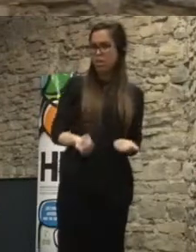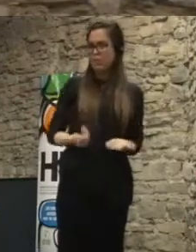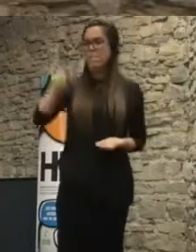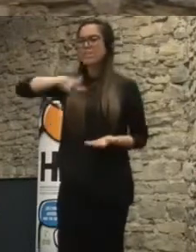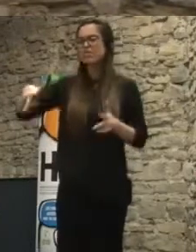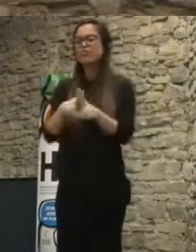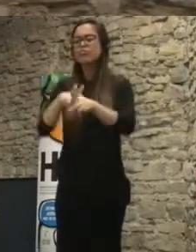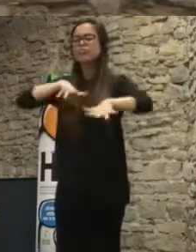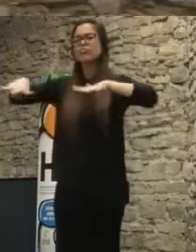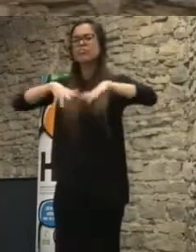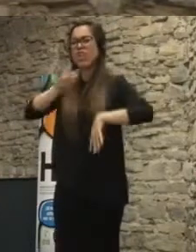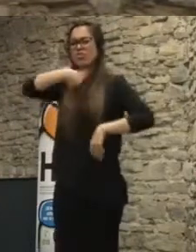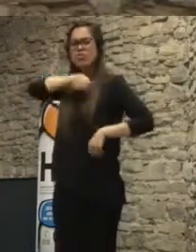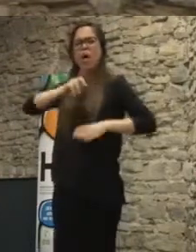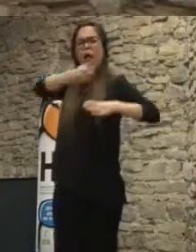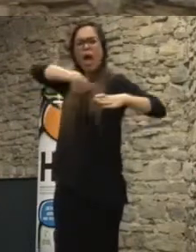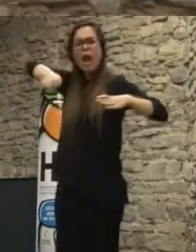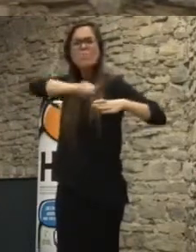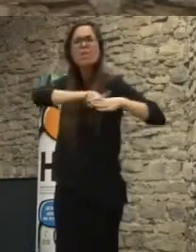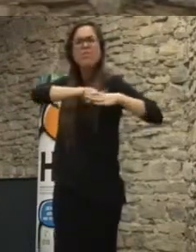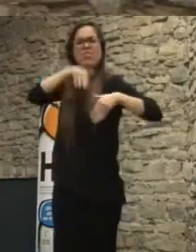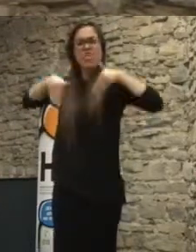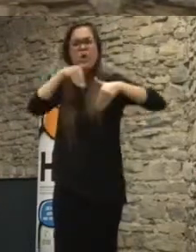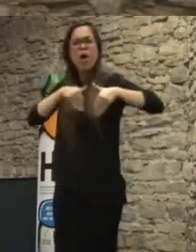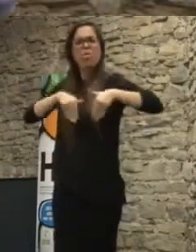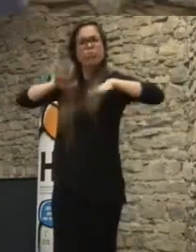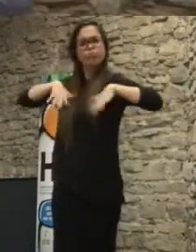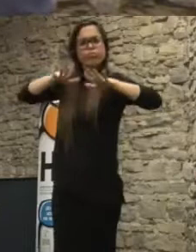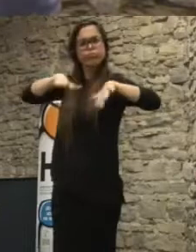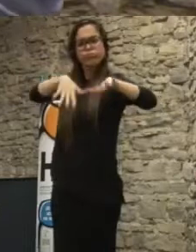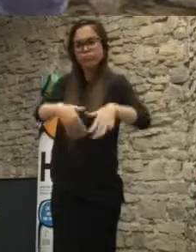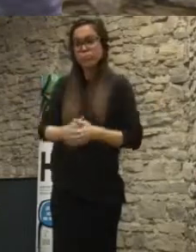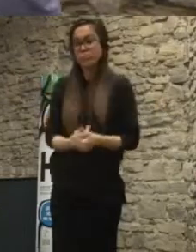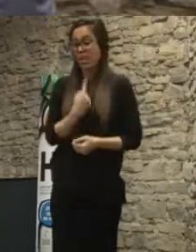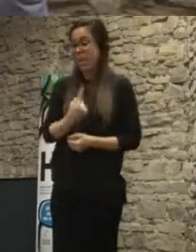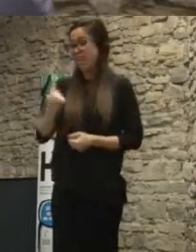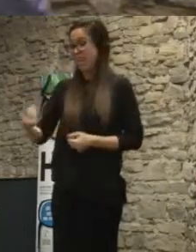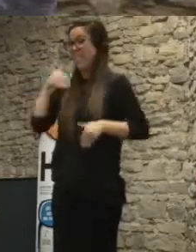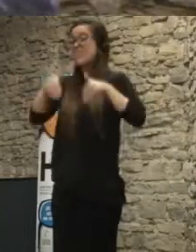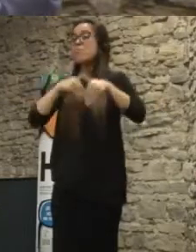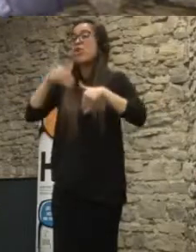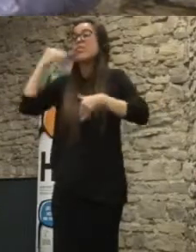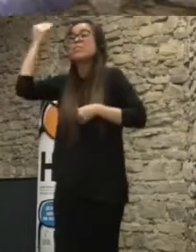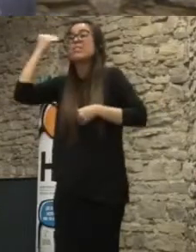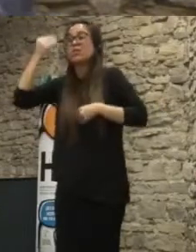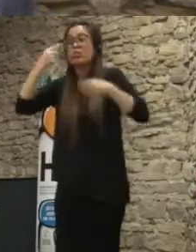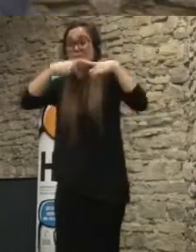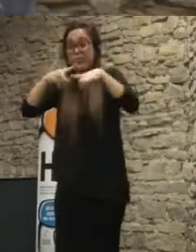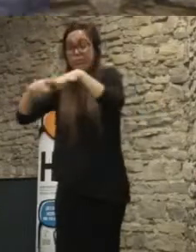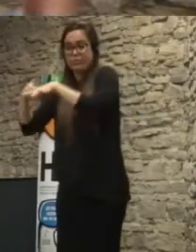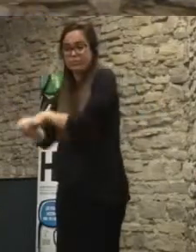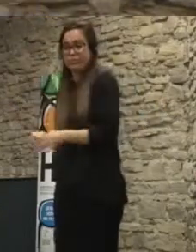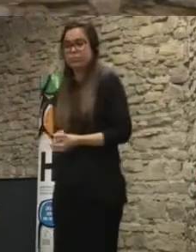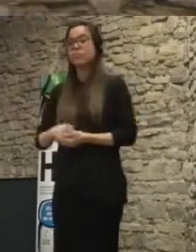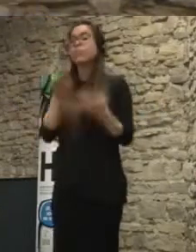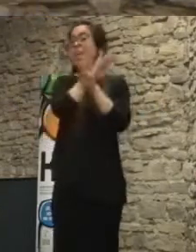que íbamos a las plazas entendíamos por democracia una cosa distinta. Y seguramente detrás de ese grito pues habían